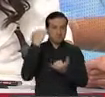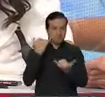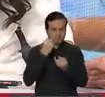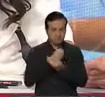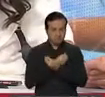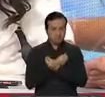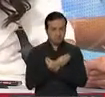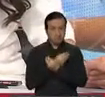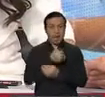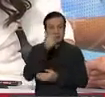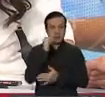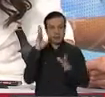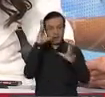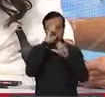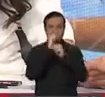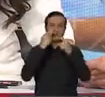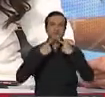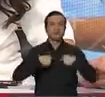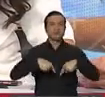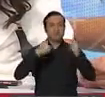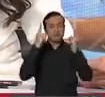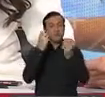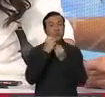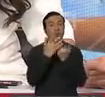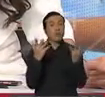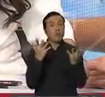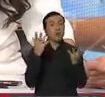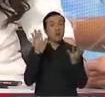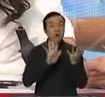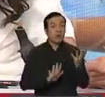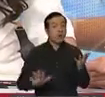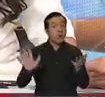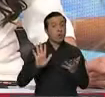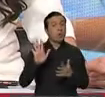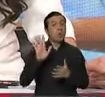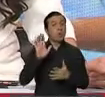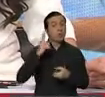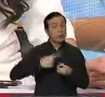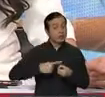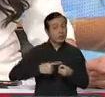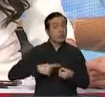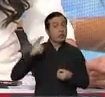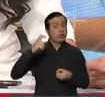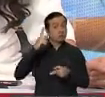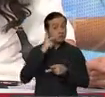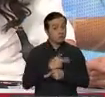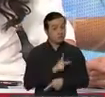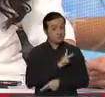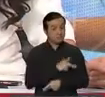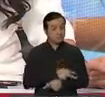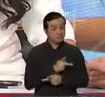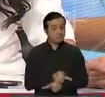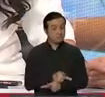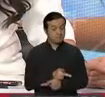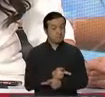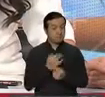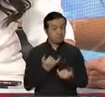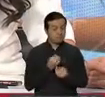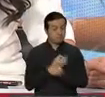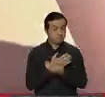los medios públicos. Destacó que es el momento para que la ciudadanía asuma el reto de protegerse en esta nueva